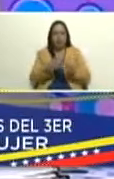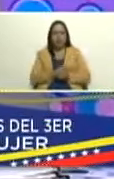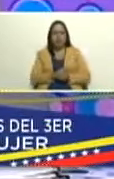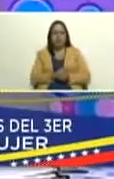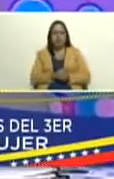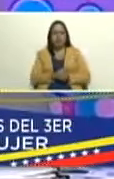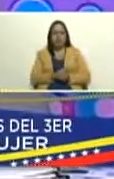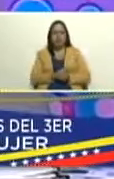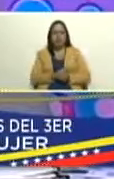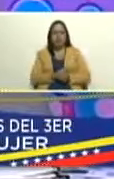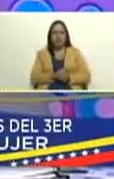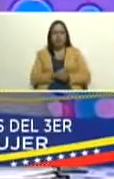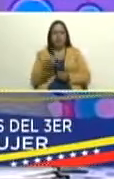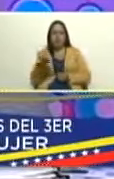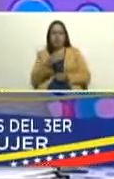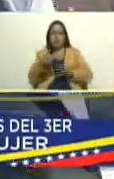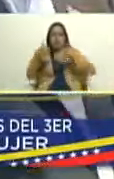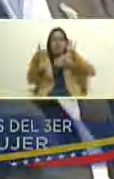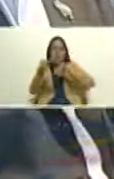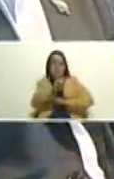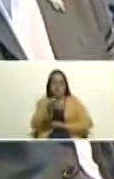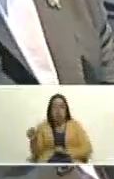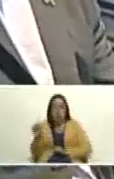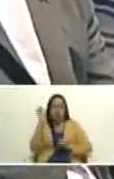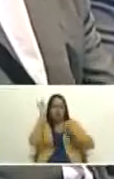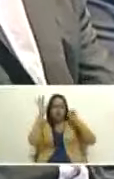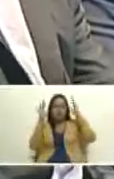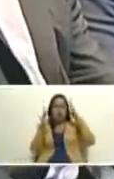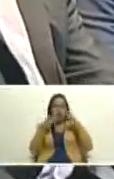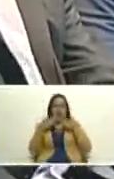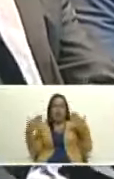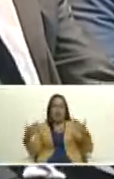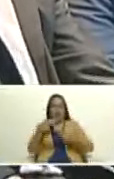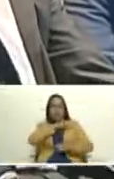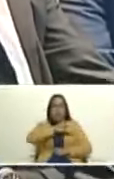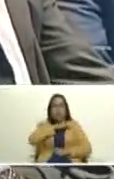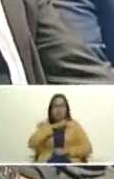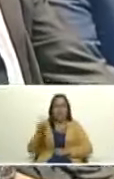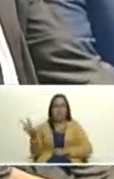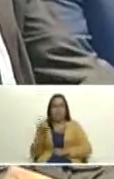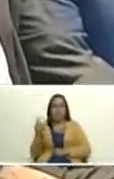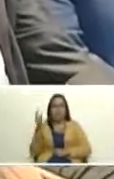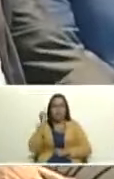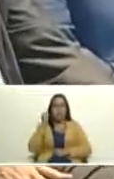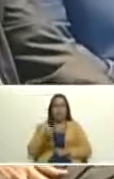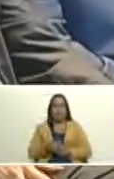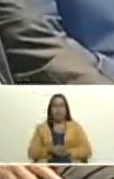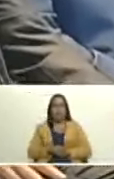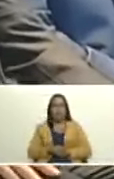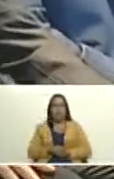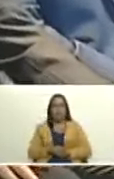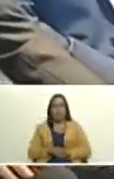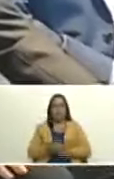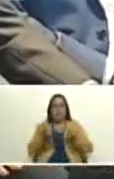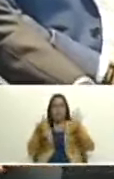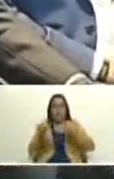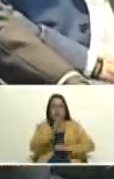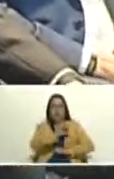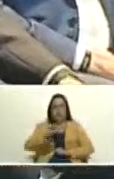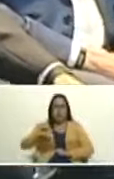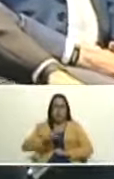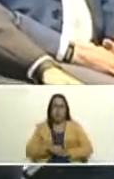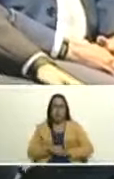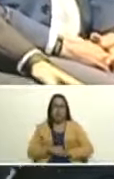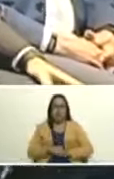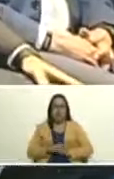Tenemos apenas 6 semanas de creación de la gran misión Venezuela Mujer. Y en 6 semanas, ¿ustedes